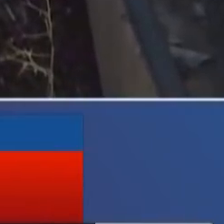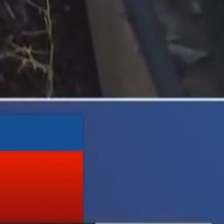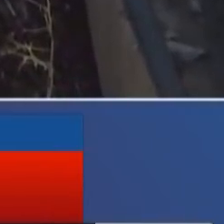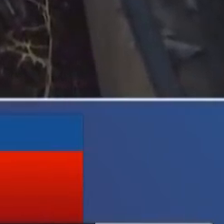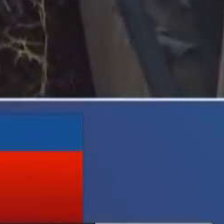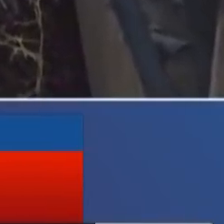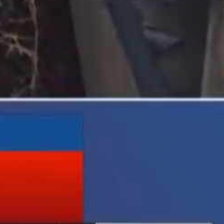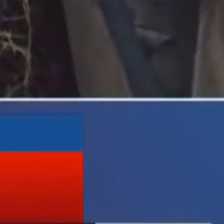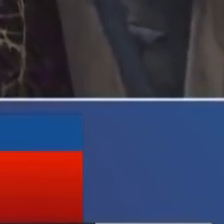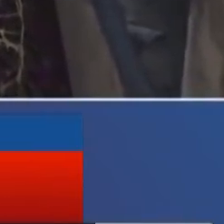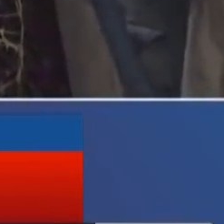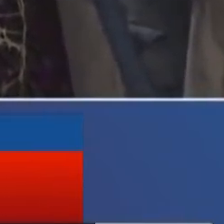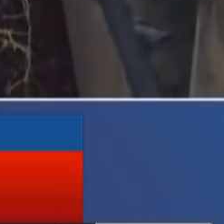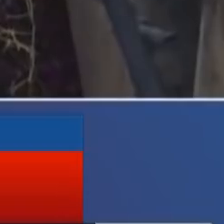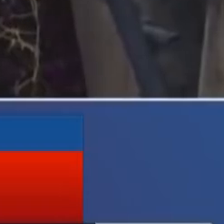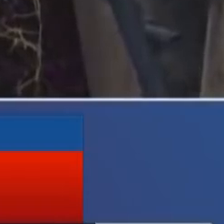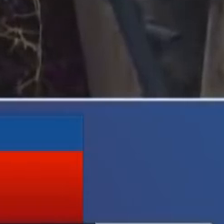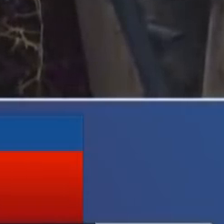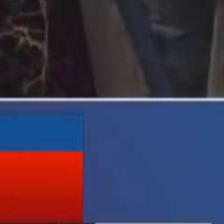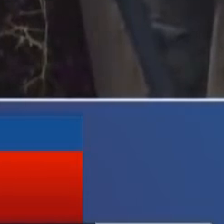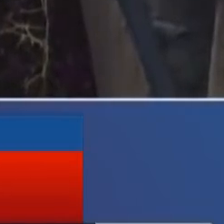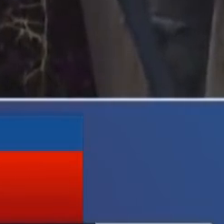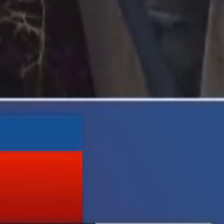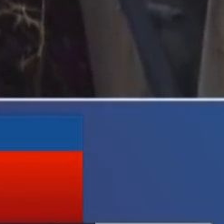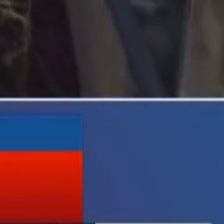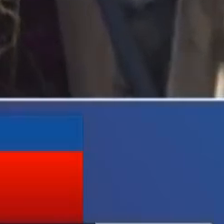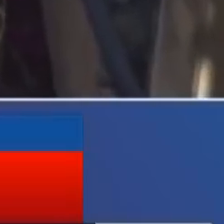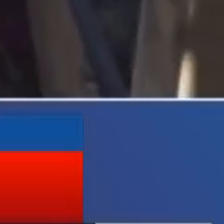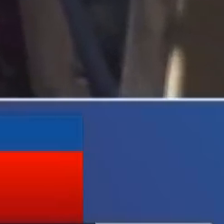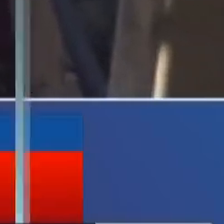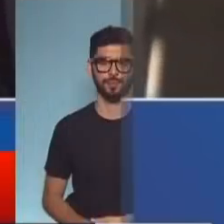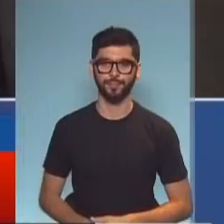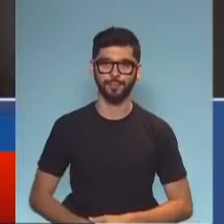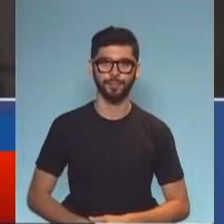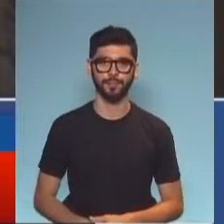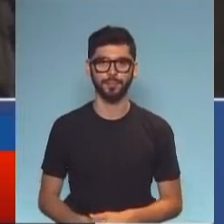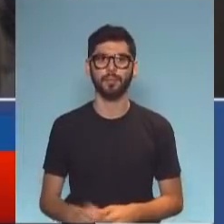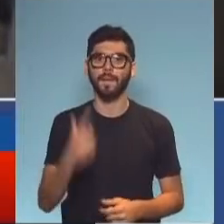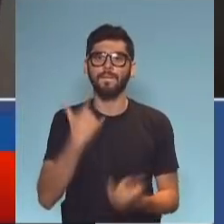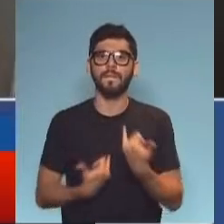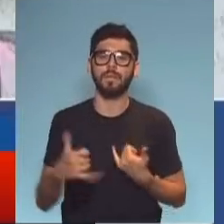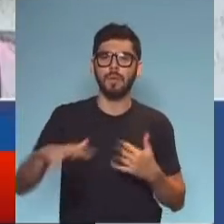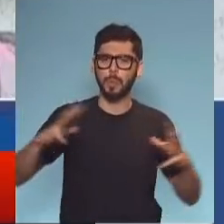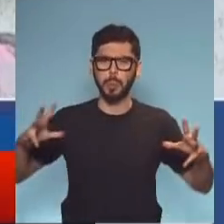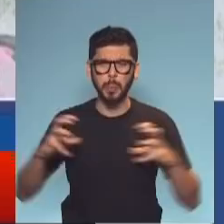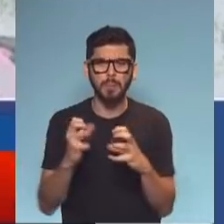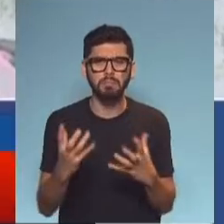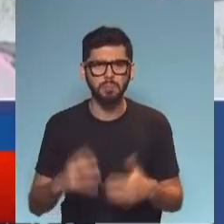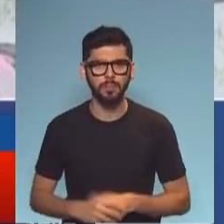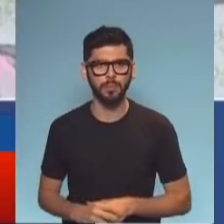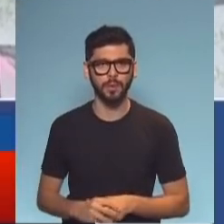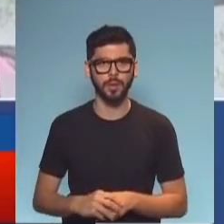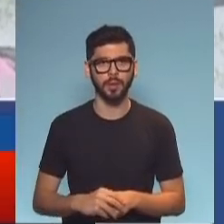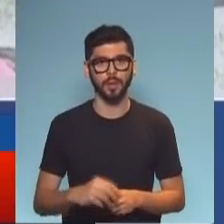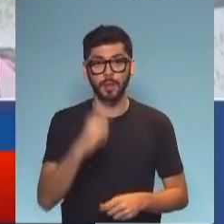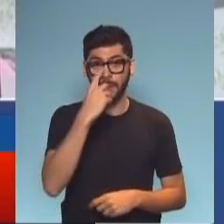intensifica. Bueno, ¿qué nos puede decir sobre lo que pasa en este momento y de la situación? Que no sea nueva no significa